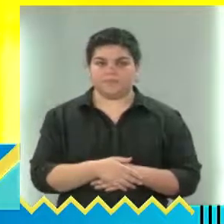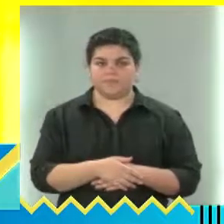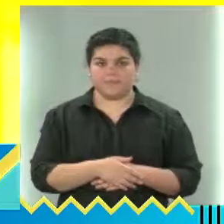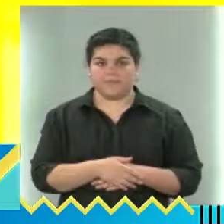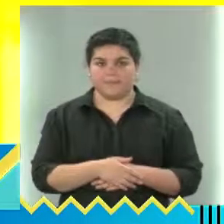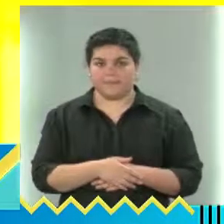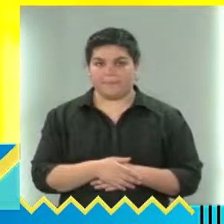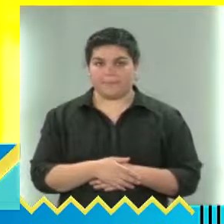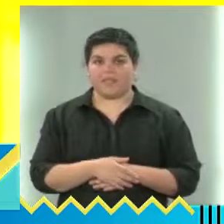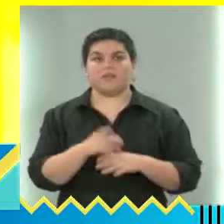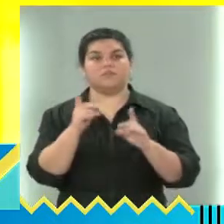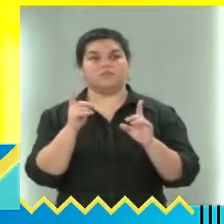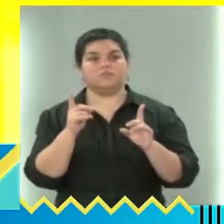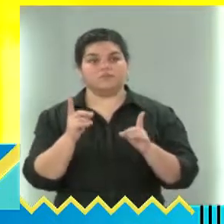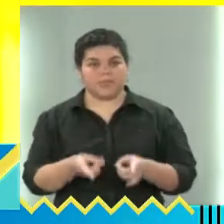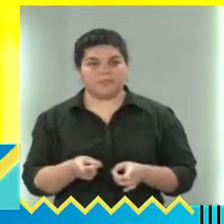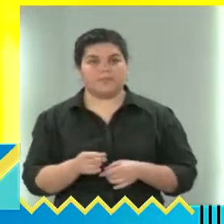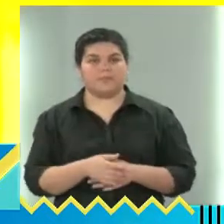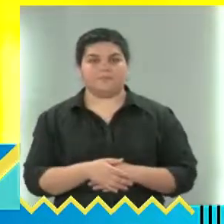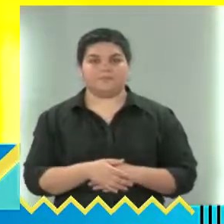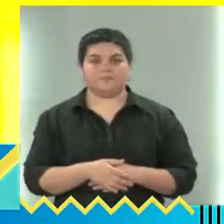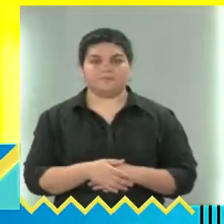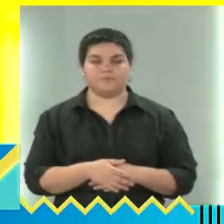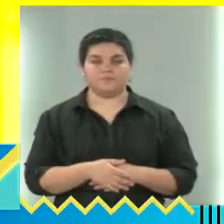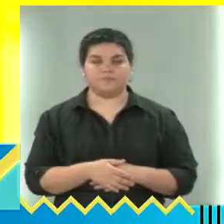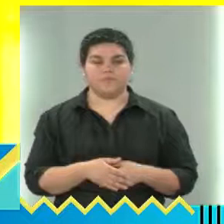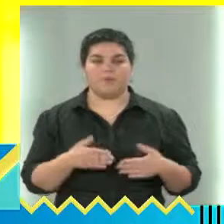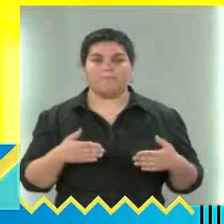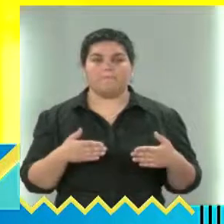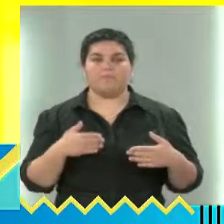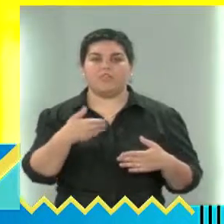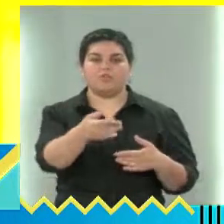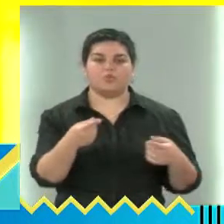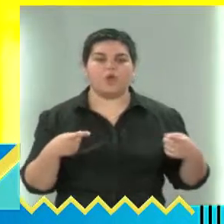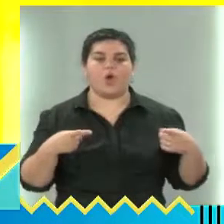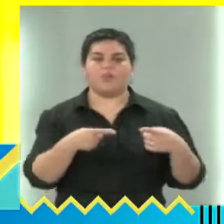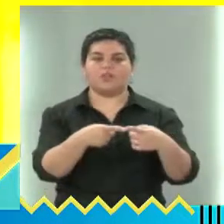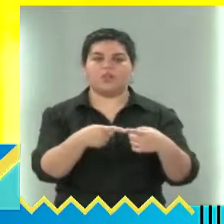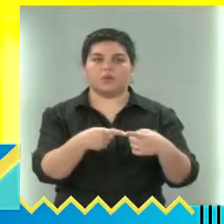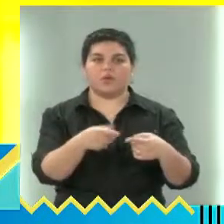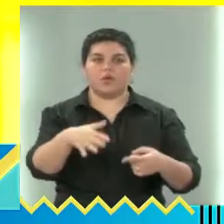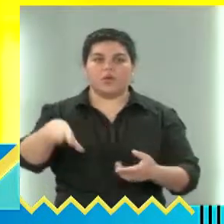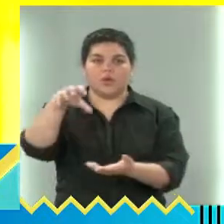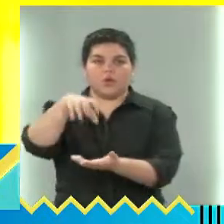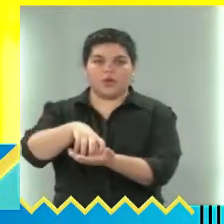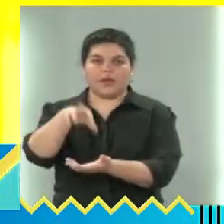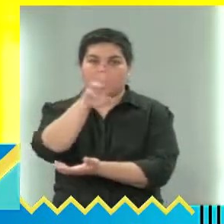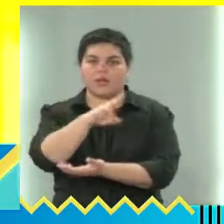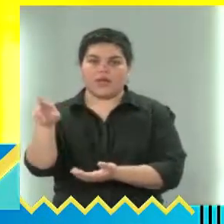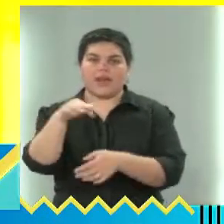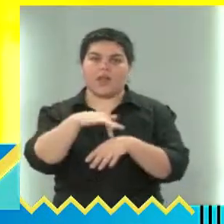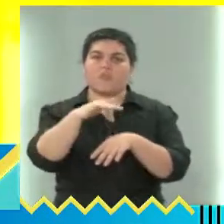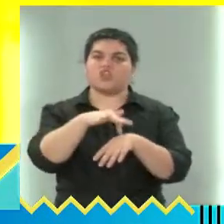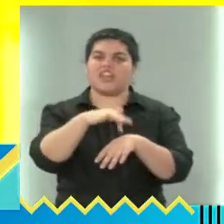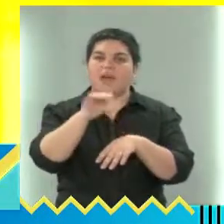también la proyección o las metas en cuanto al centro regional y a la hemoterapia es